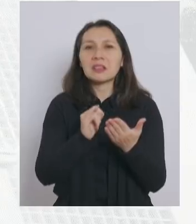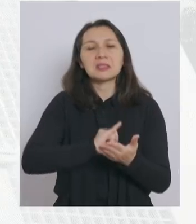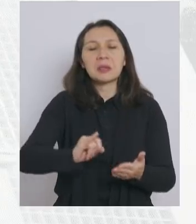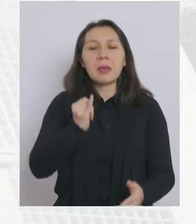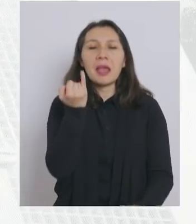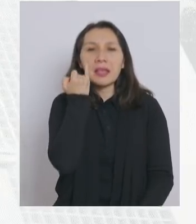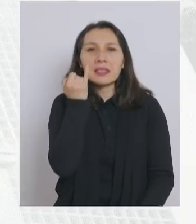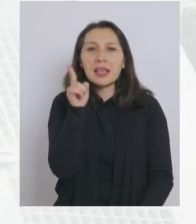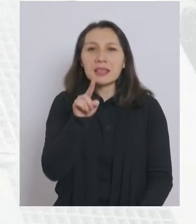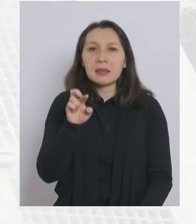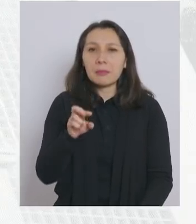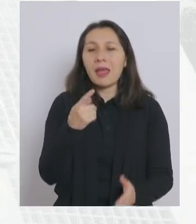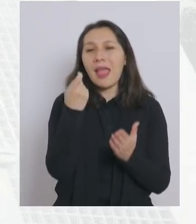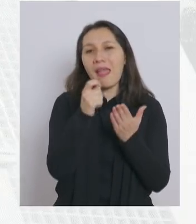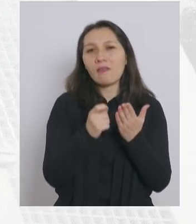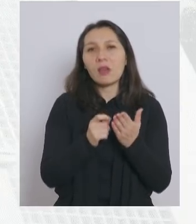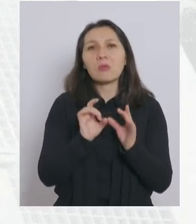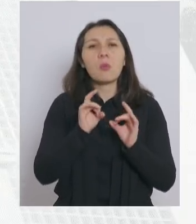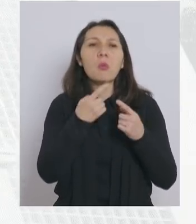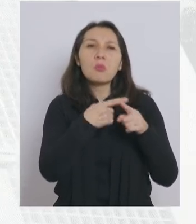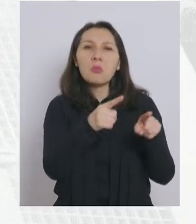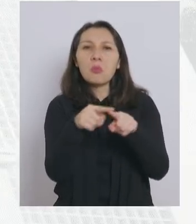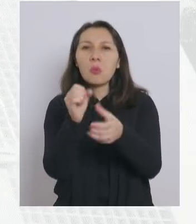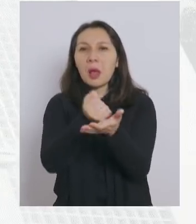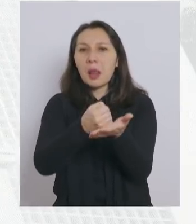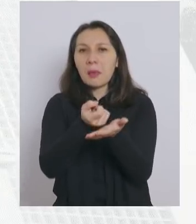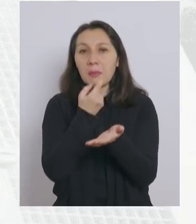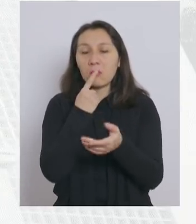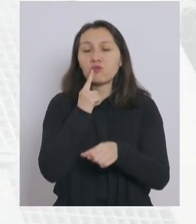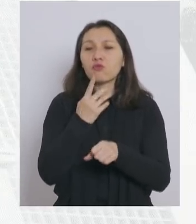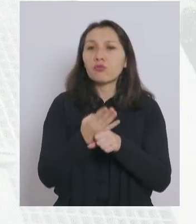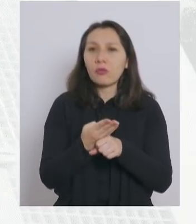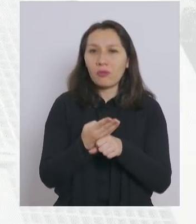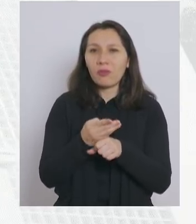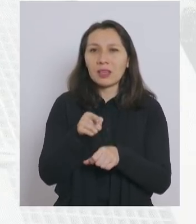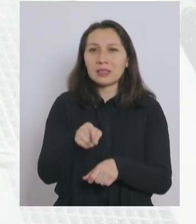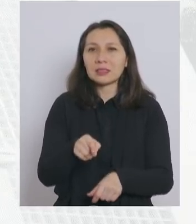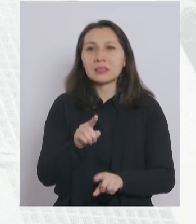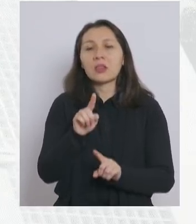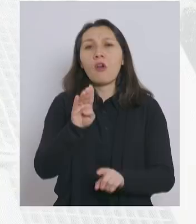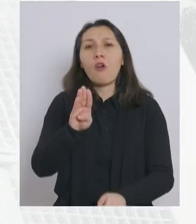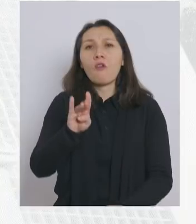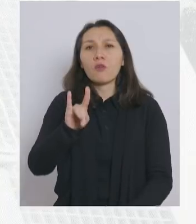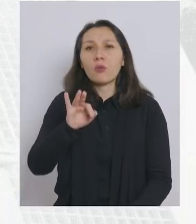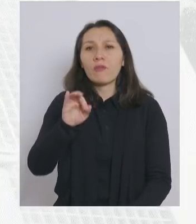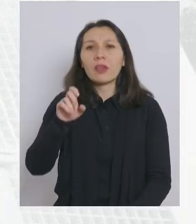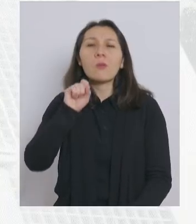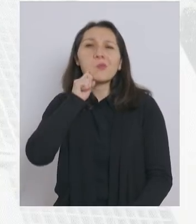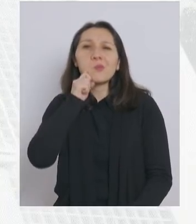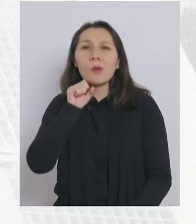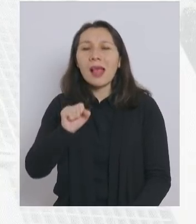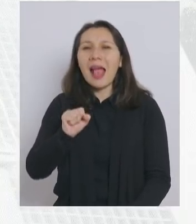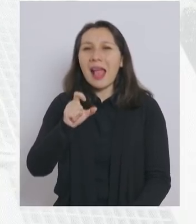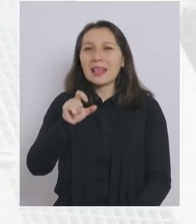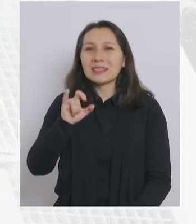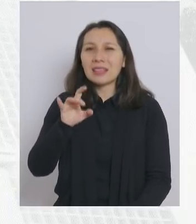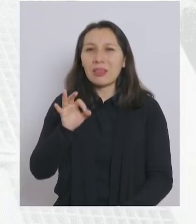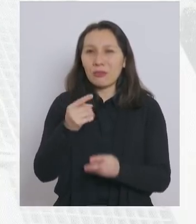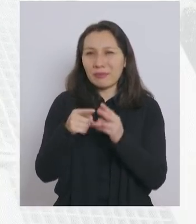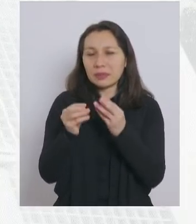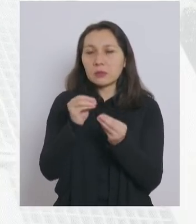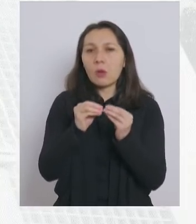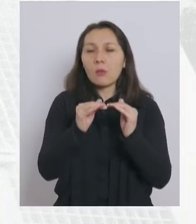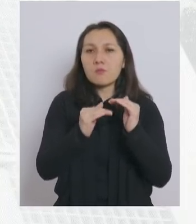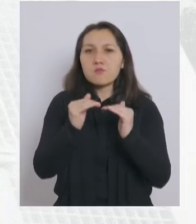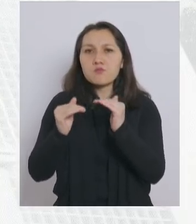ISP, en la evaluación que hacemos comúnmente de medicamentos. Tenemos un buffer o algunos buffers como el ácido cítrico, algunos compuestos